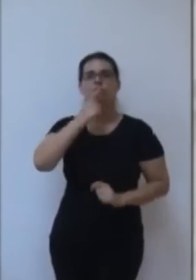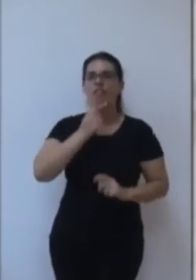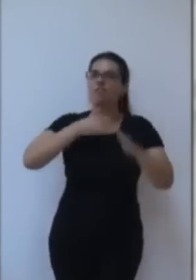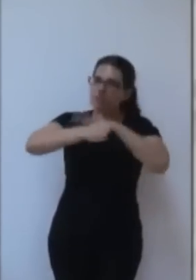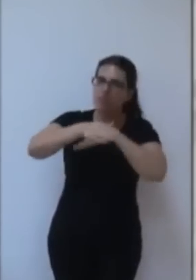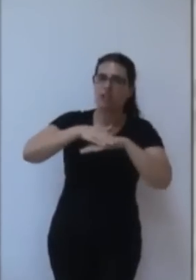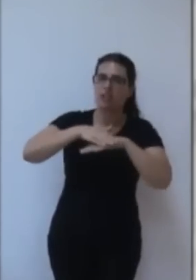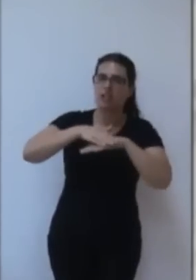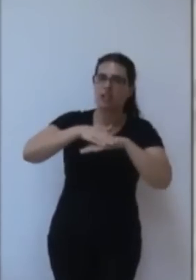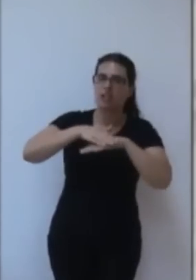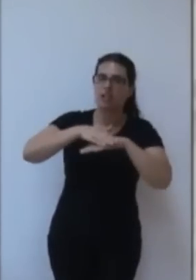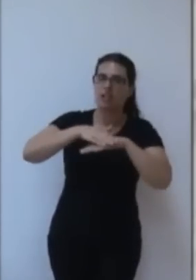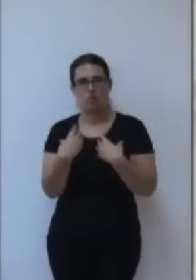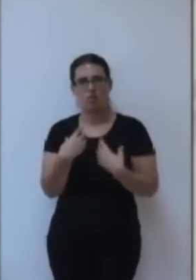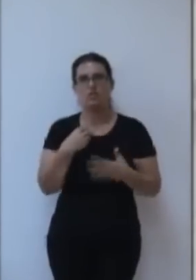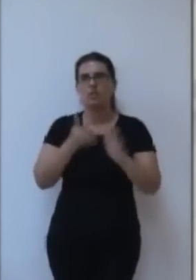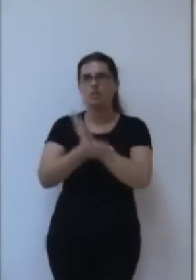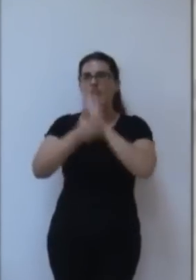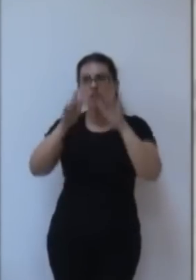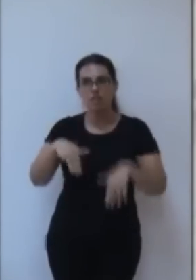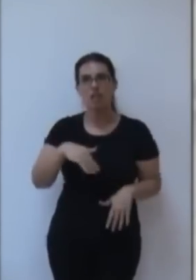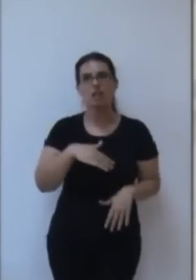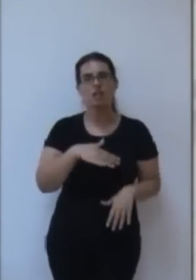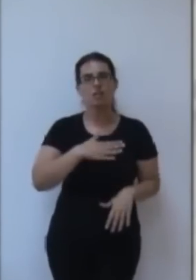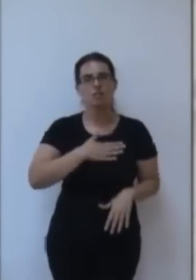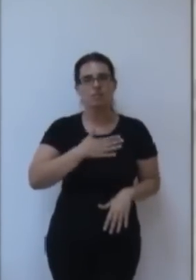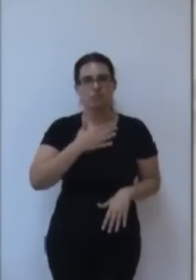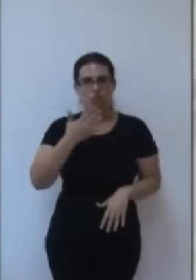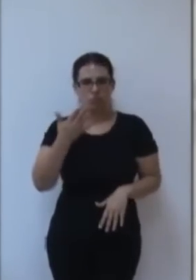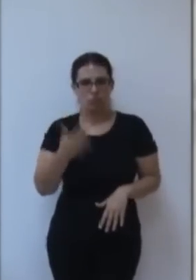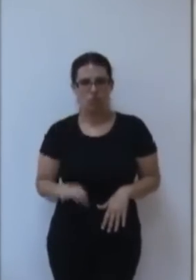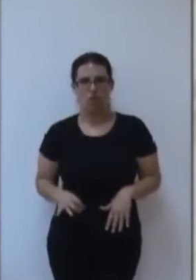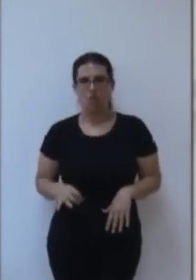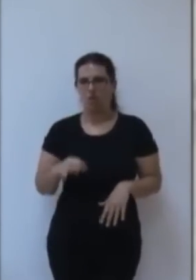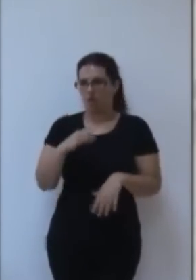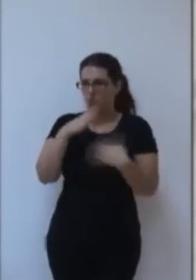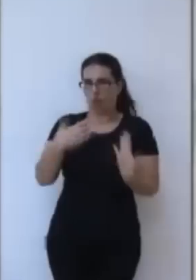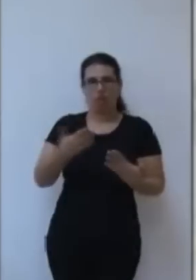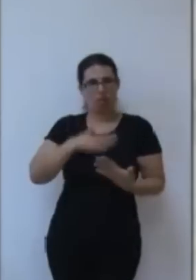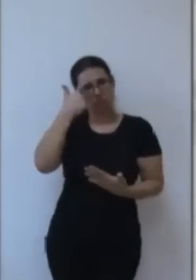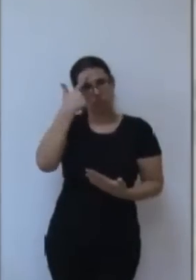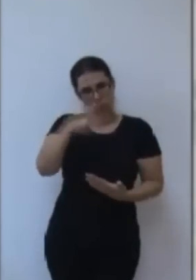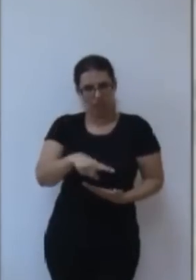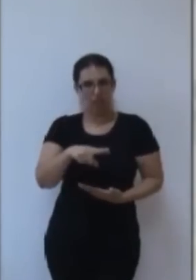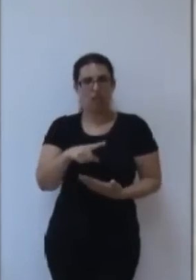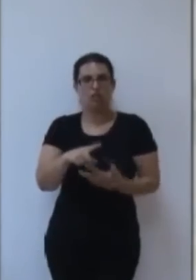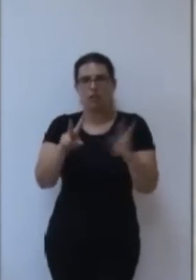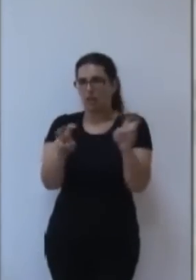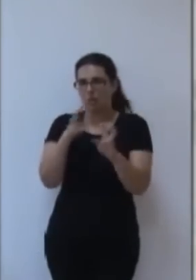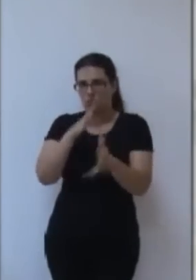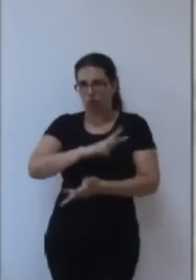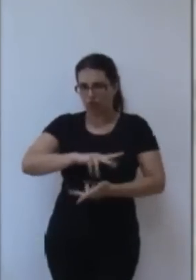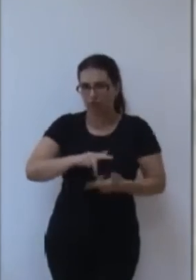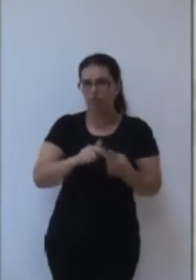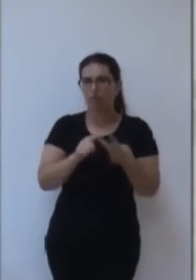información y poder al final estar al día en temas de actualidad, o bien